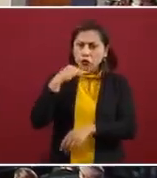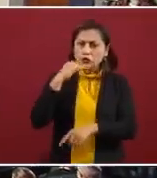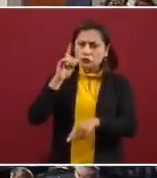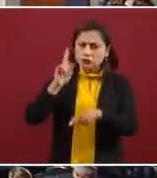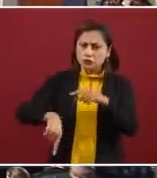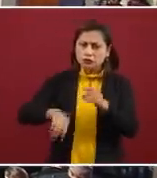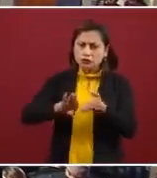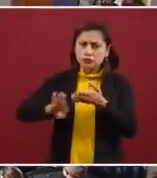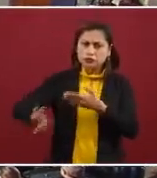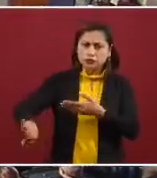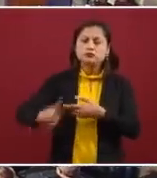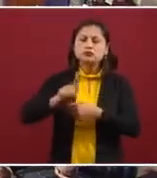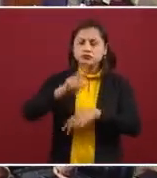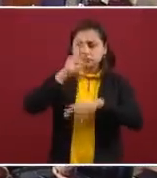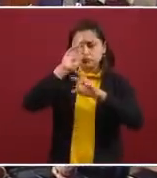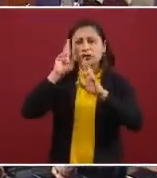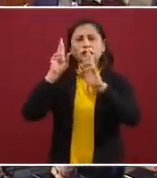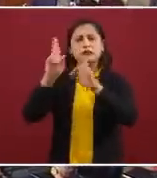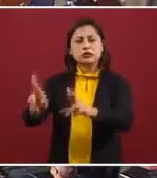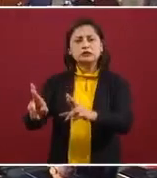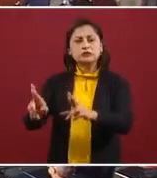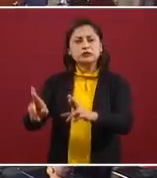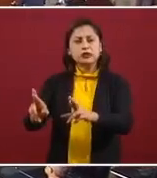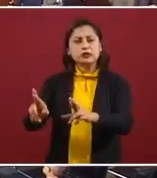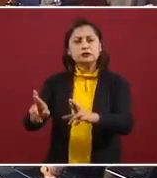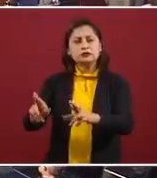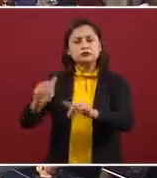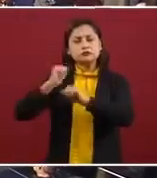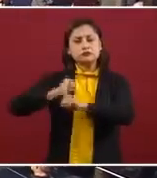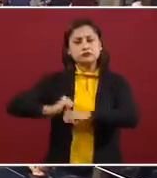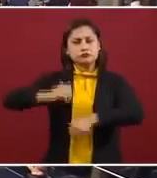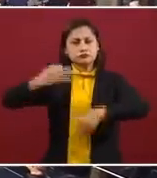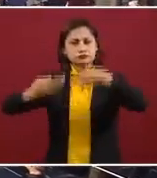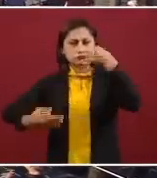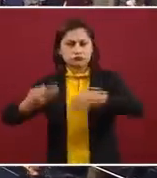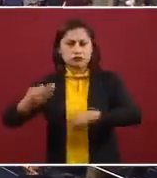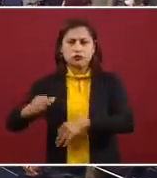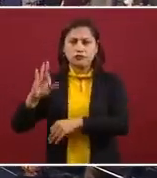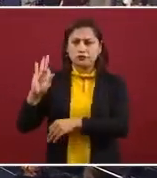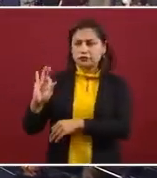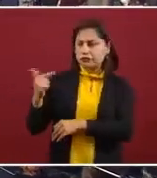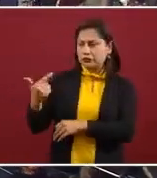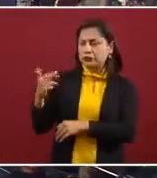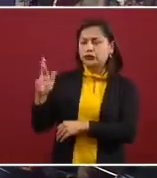Judicial o de la Fiscalía General de la República, y así estamos actuando.